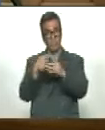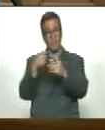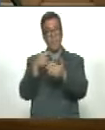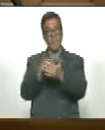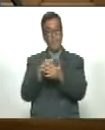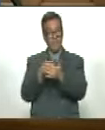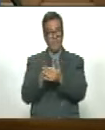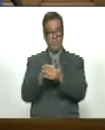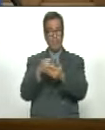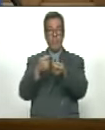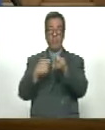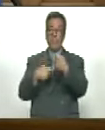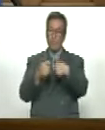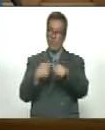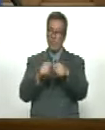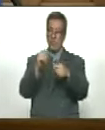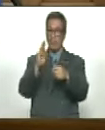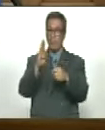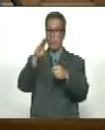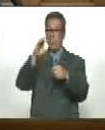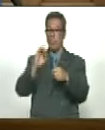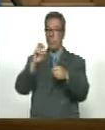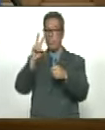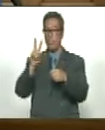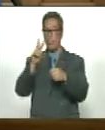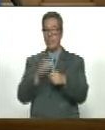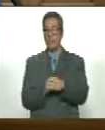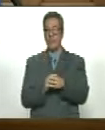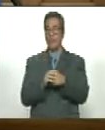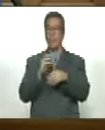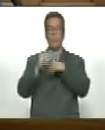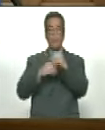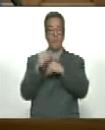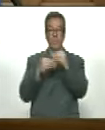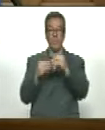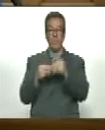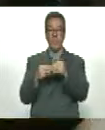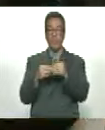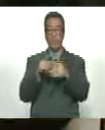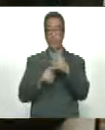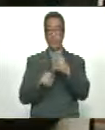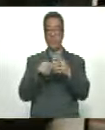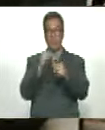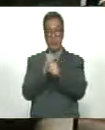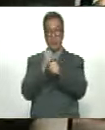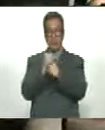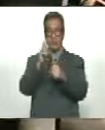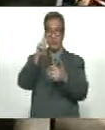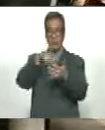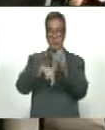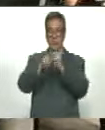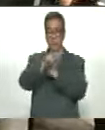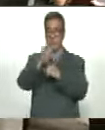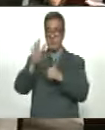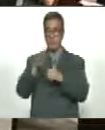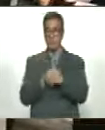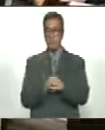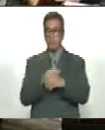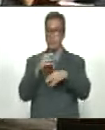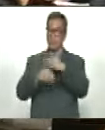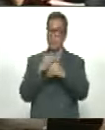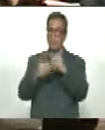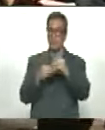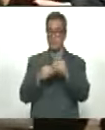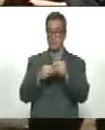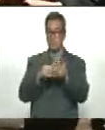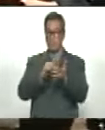gastos operativos del Banco Central de Venezuela, correspondiente al ejercicio fiscal 2024, de conformidad